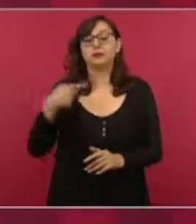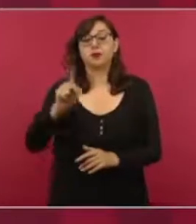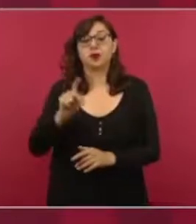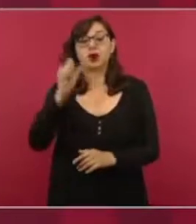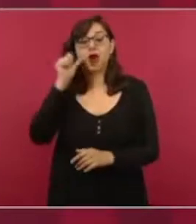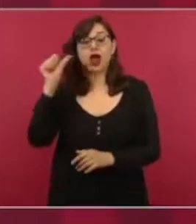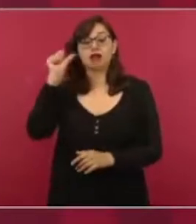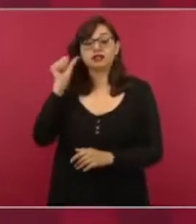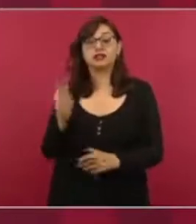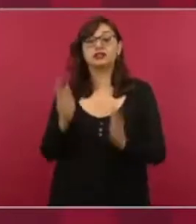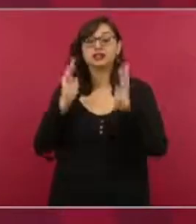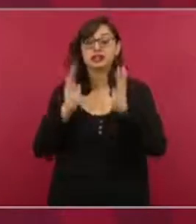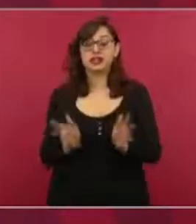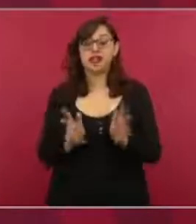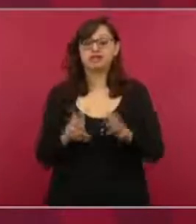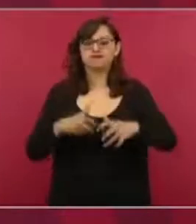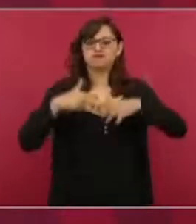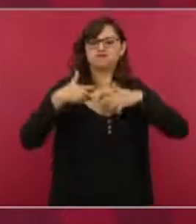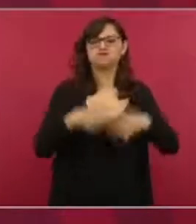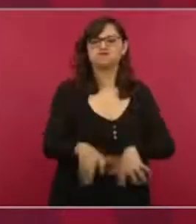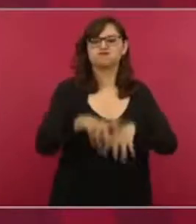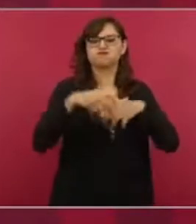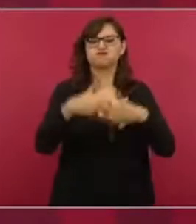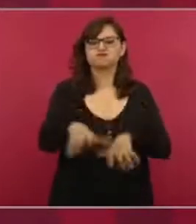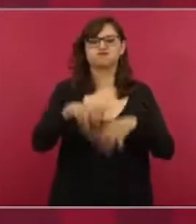Y estaba en las redes